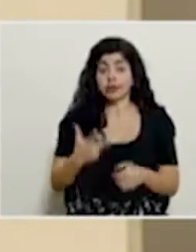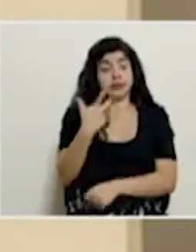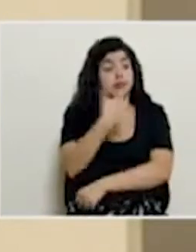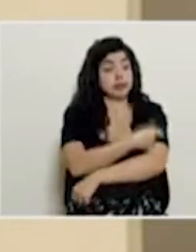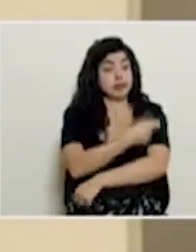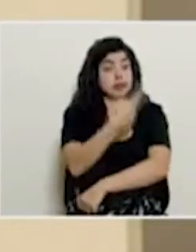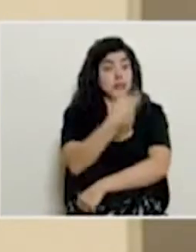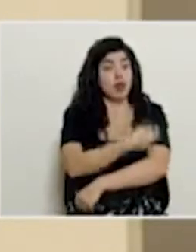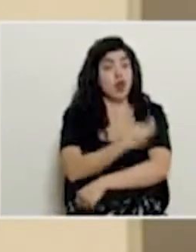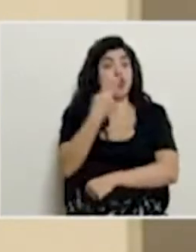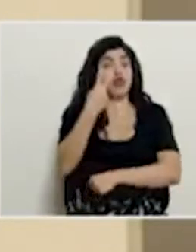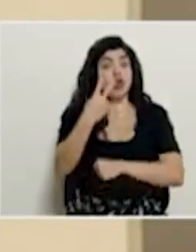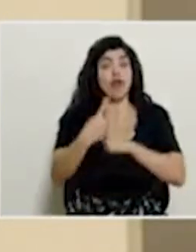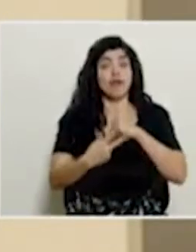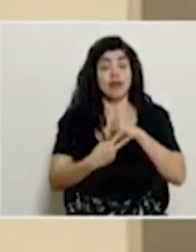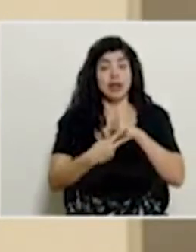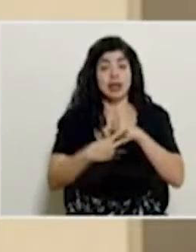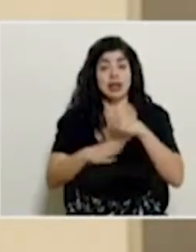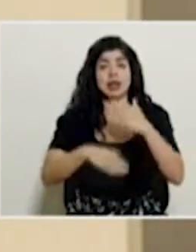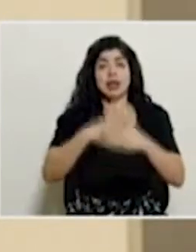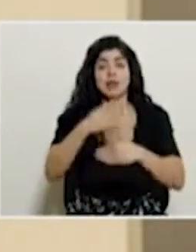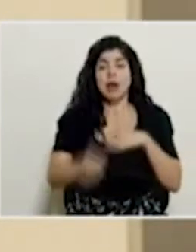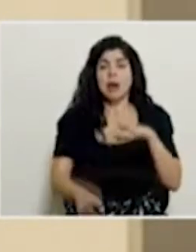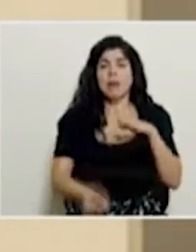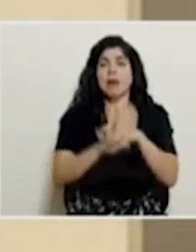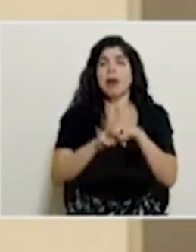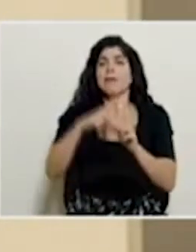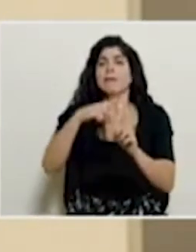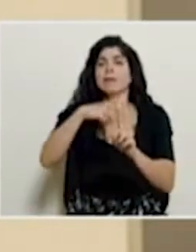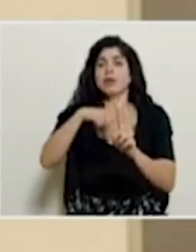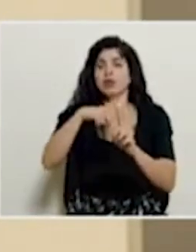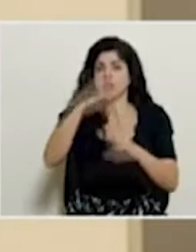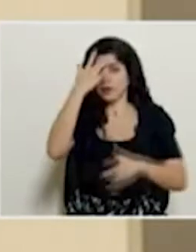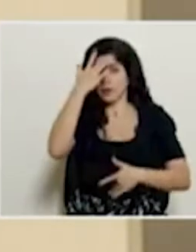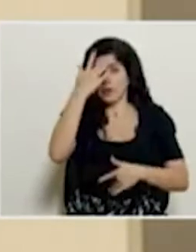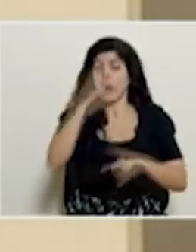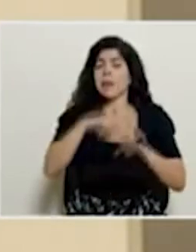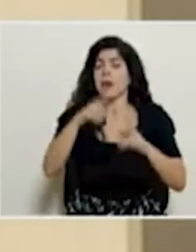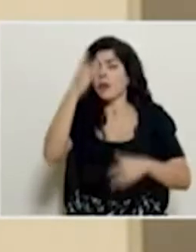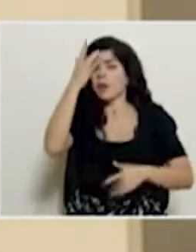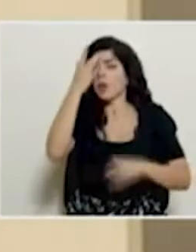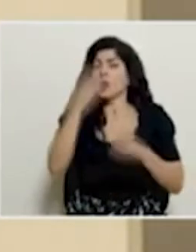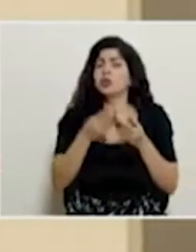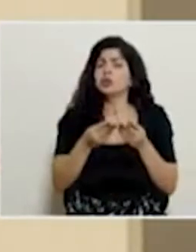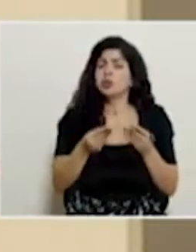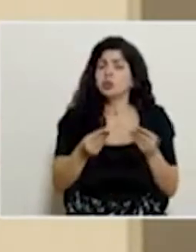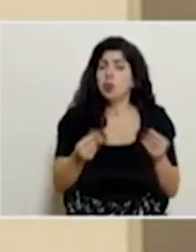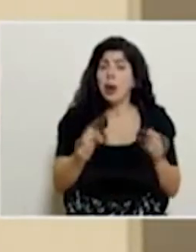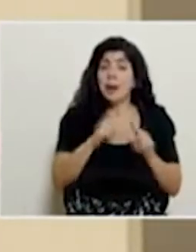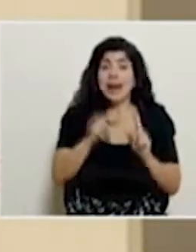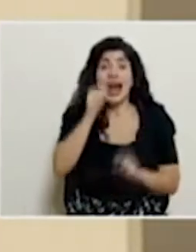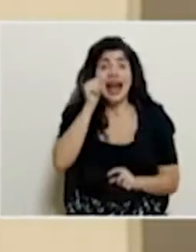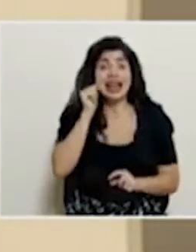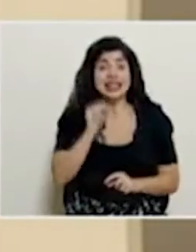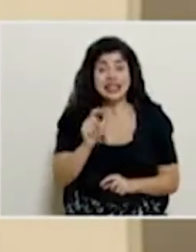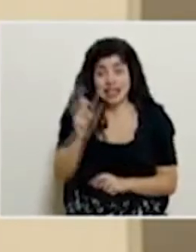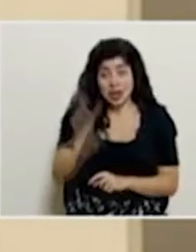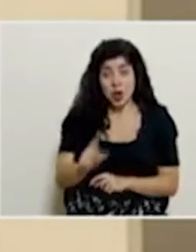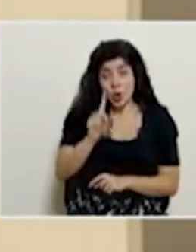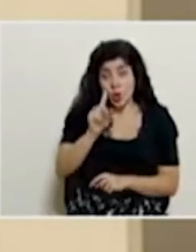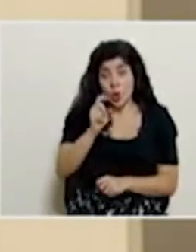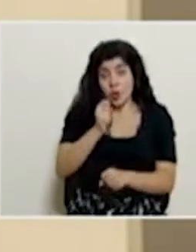La mayoría de ellos leves, pero ayer tuvimos que trasladar un funcionario del Hospital de Limón, que está